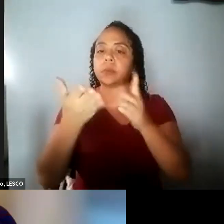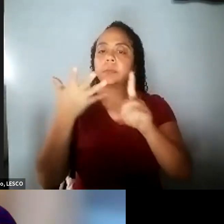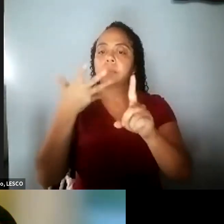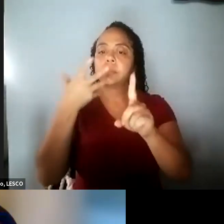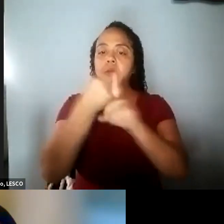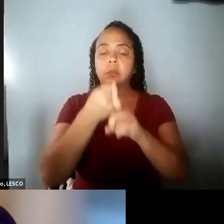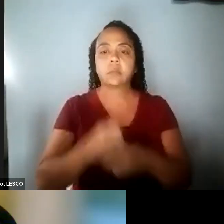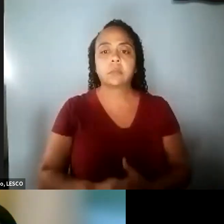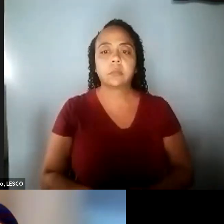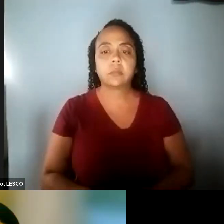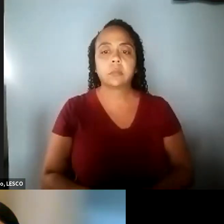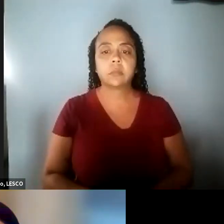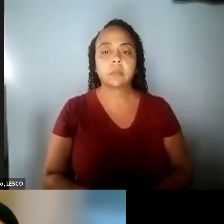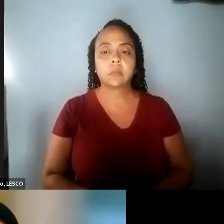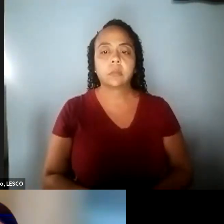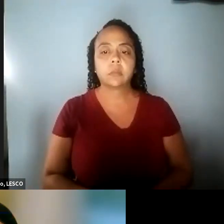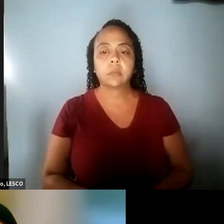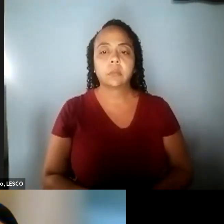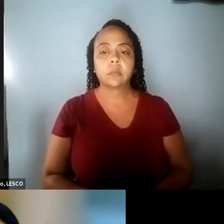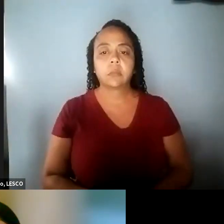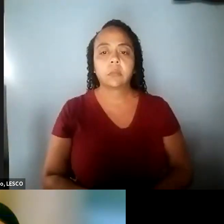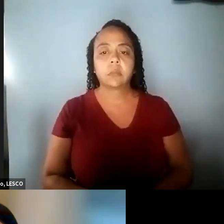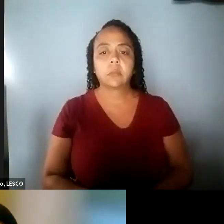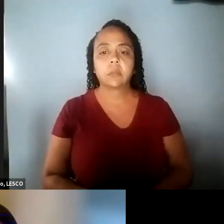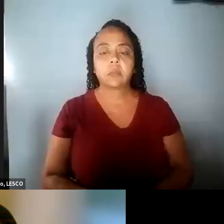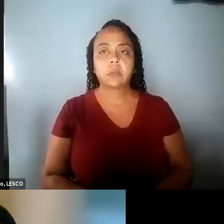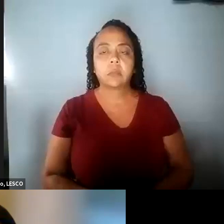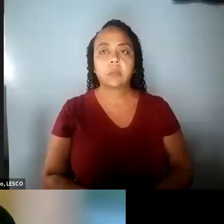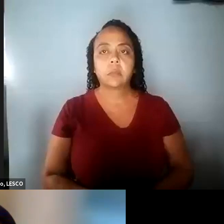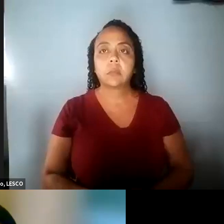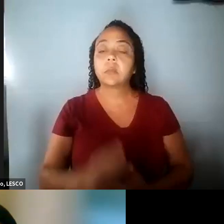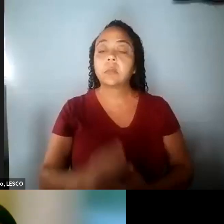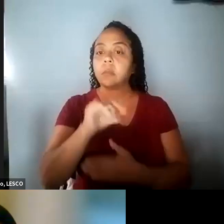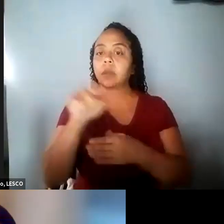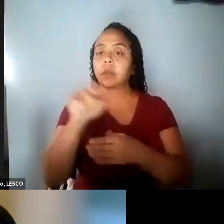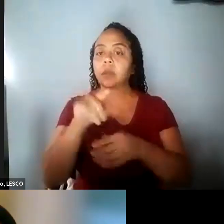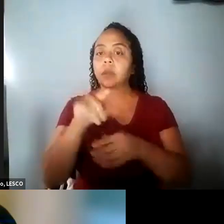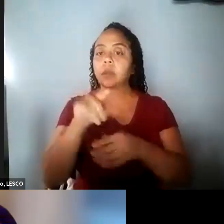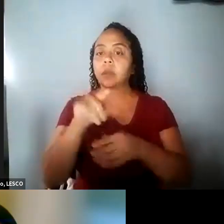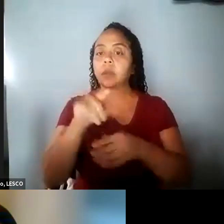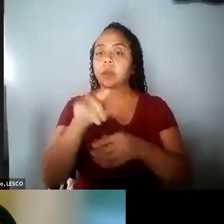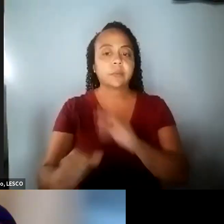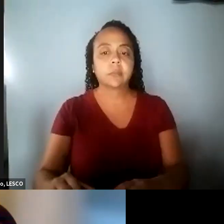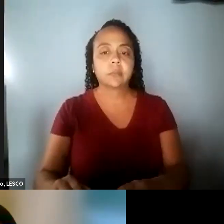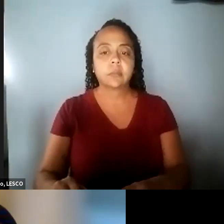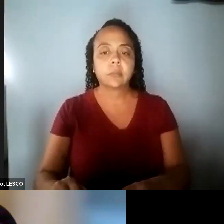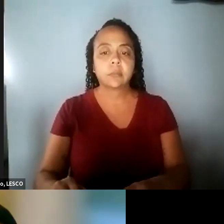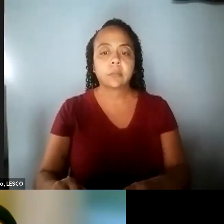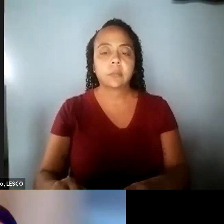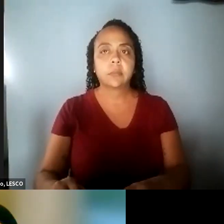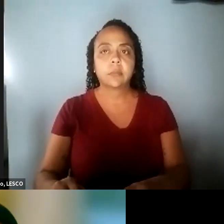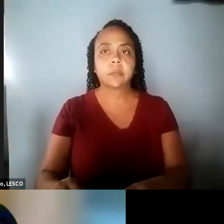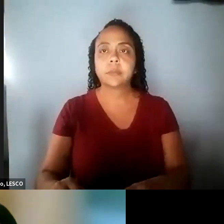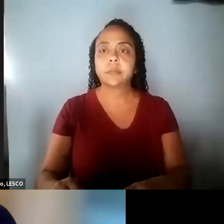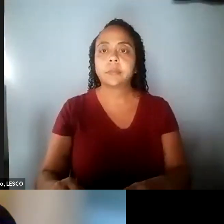nos podía presentar la pandemia y se tomaban decisiones ágiles para mitigar los mismos también elaborado como te comentaba pues